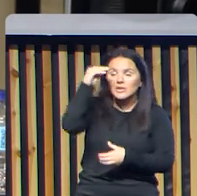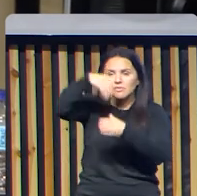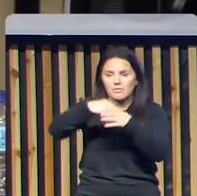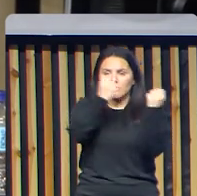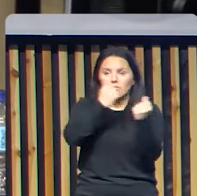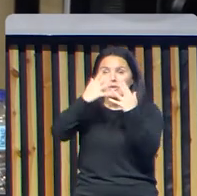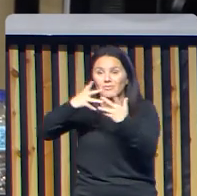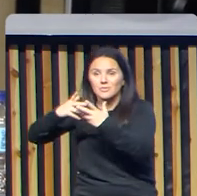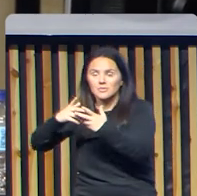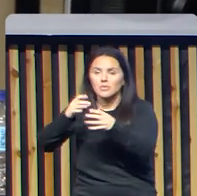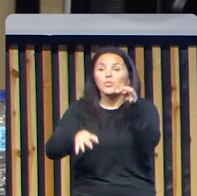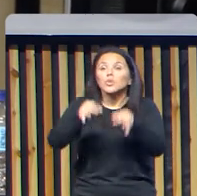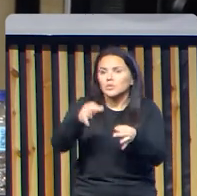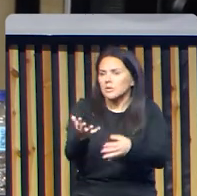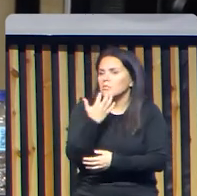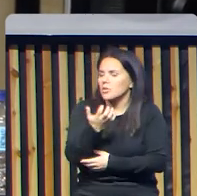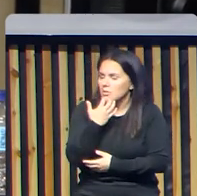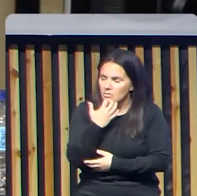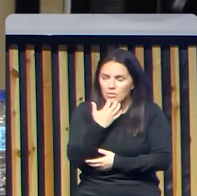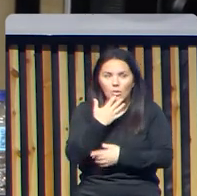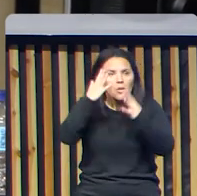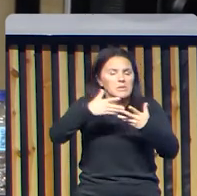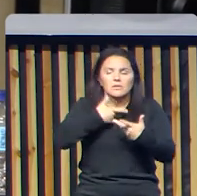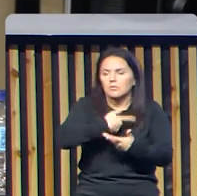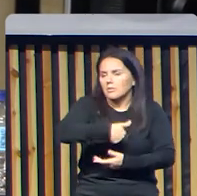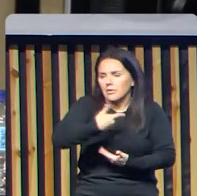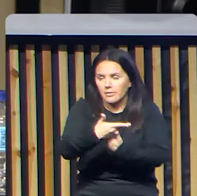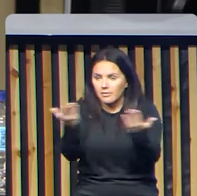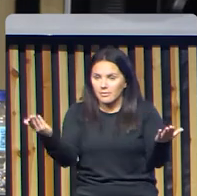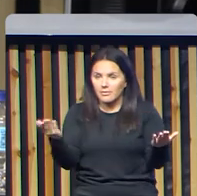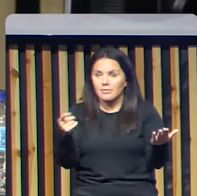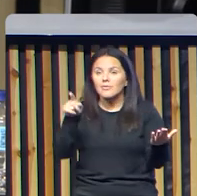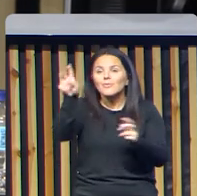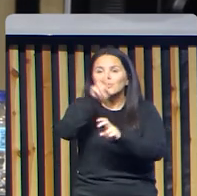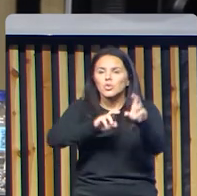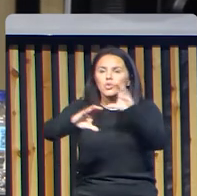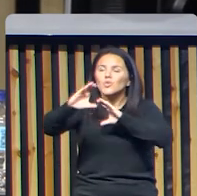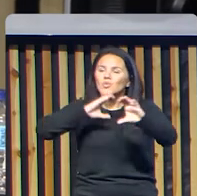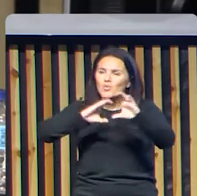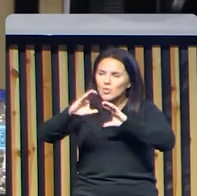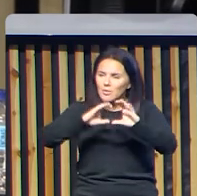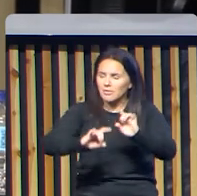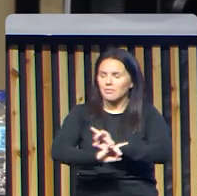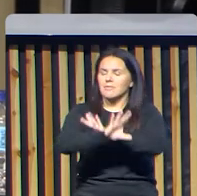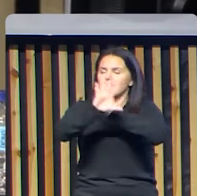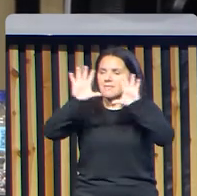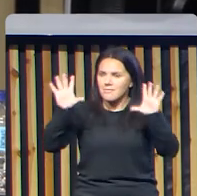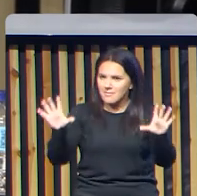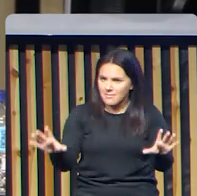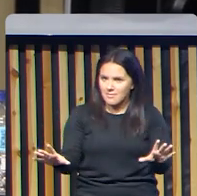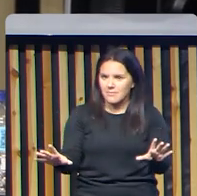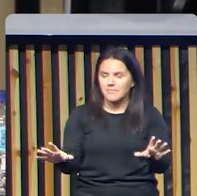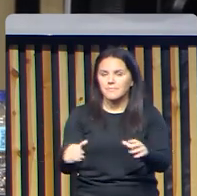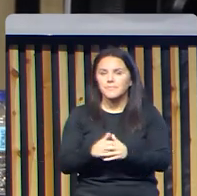administración de Justicia por ejemplo y en la administración en general a comunicarse de una manera más clara